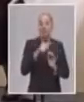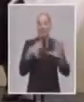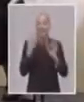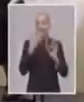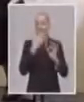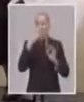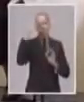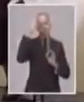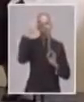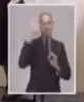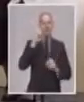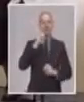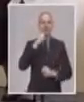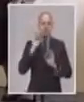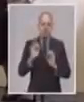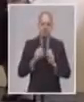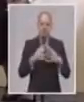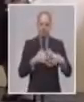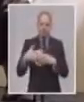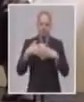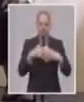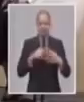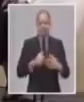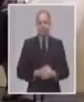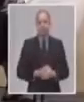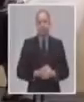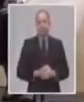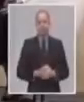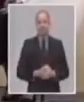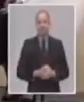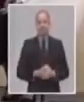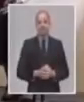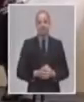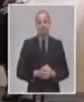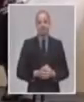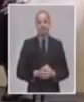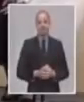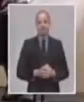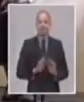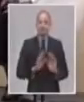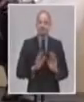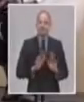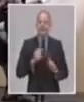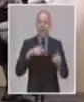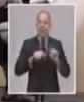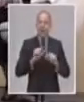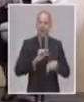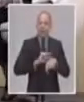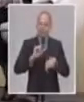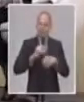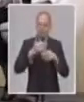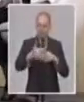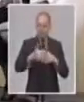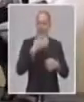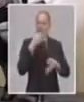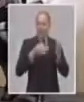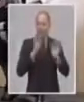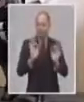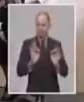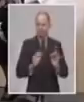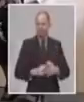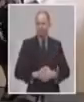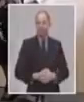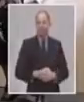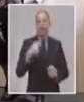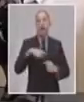de comunicación estratégica, sino de una estratégica empresa de comunicación para los intereses del imperio. Pero de eso estaremos hablando un poquito más adelante